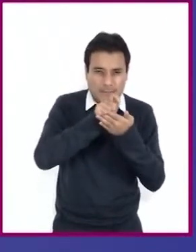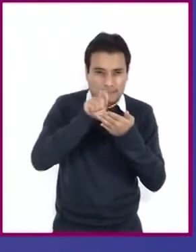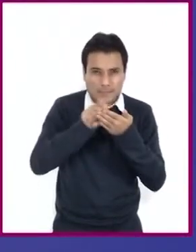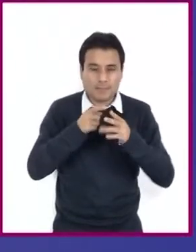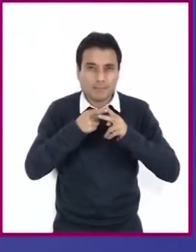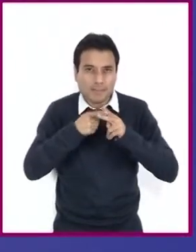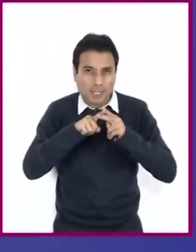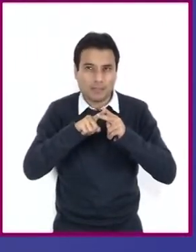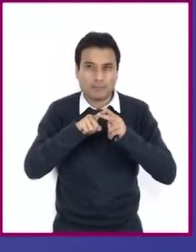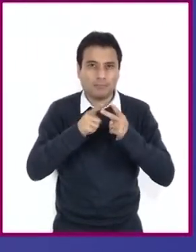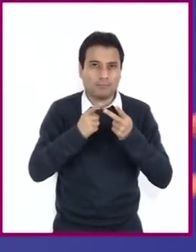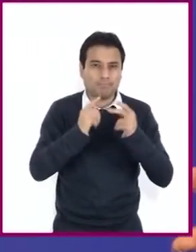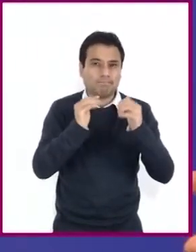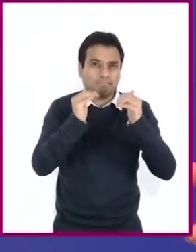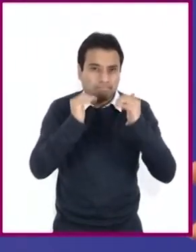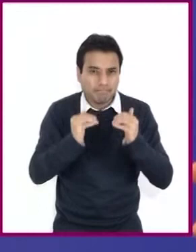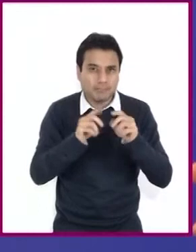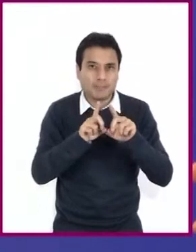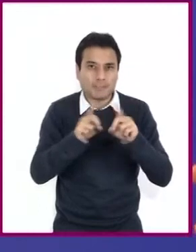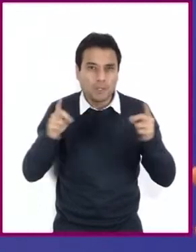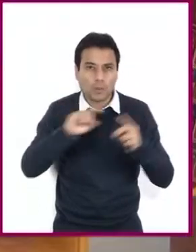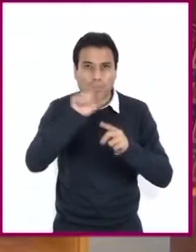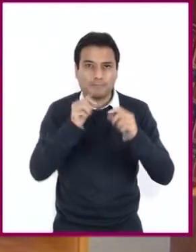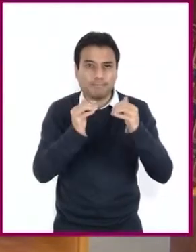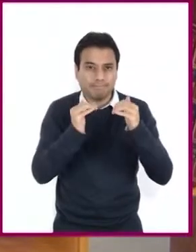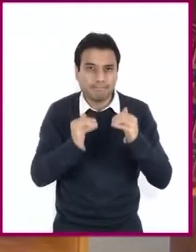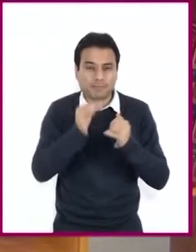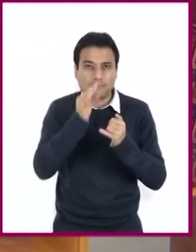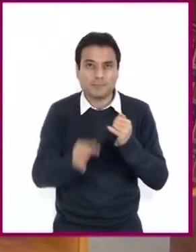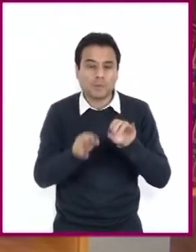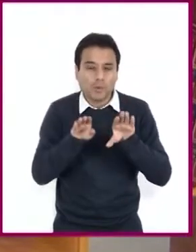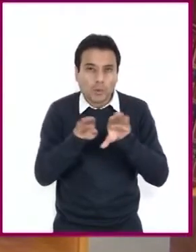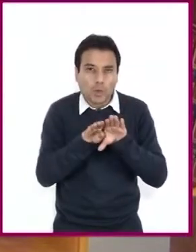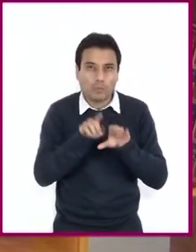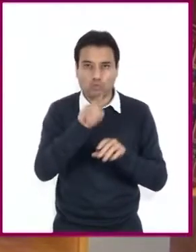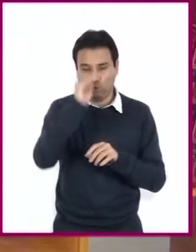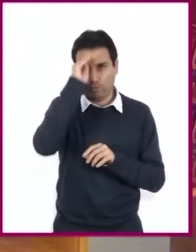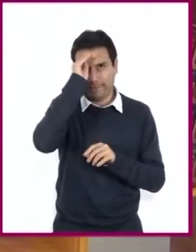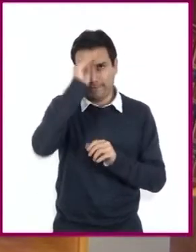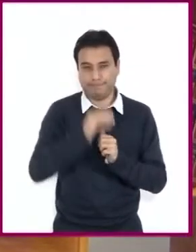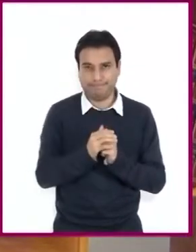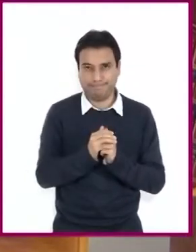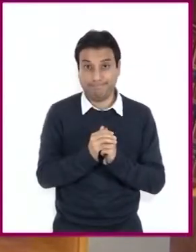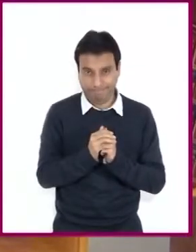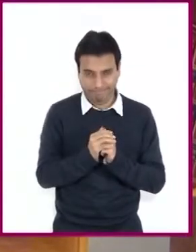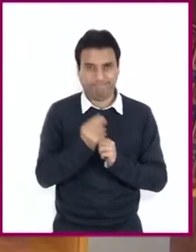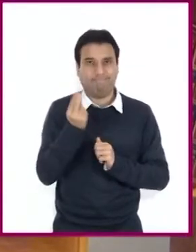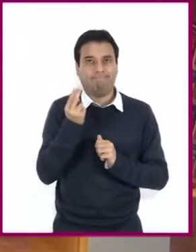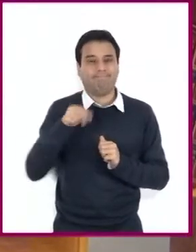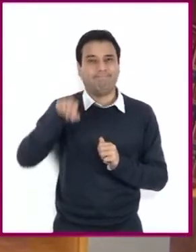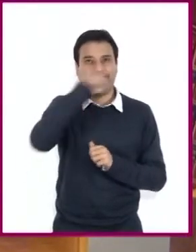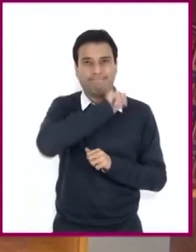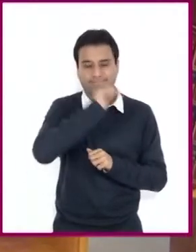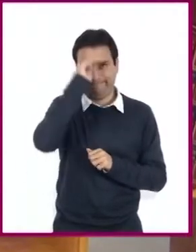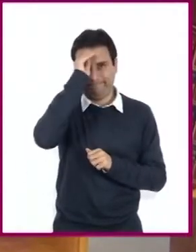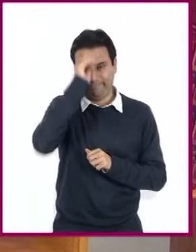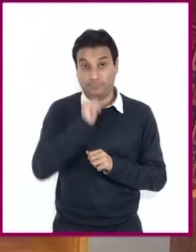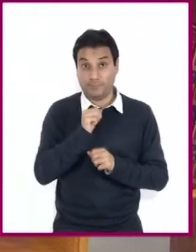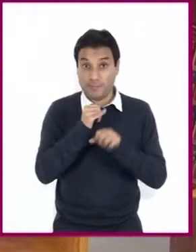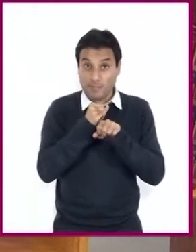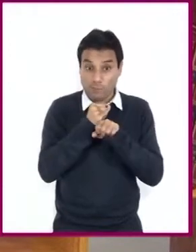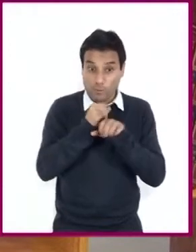introducción, desarrollo y conclusión de su informe. Esto también implica decidir si presentarán la